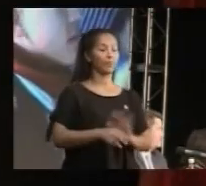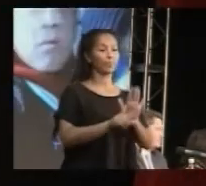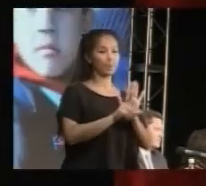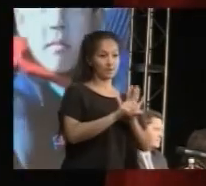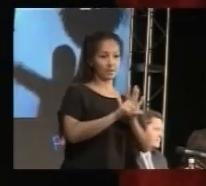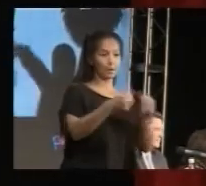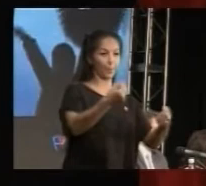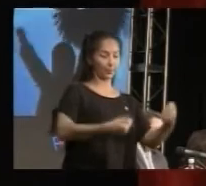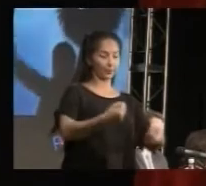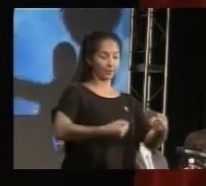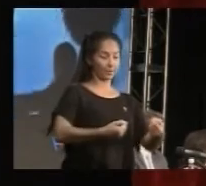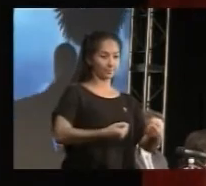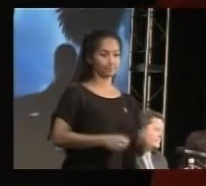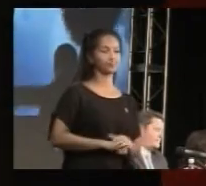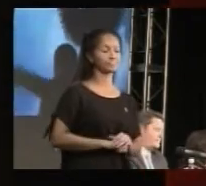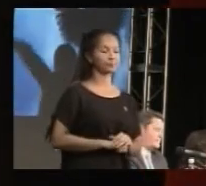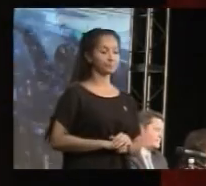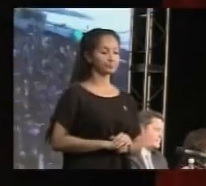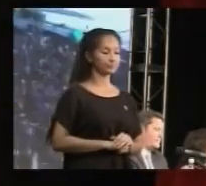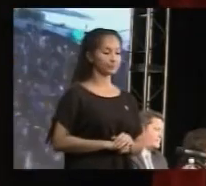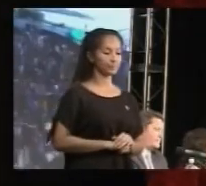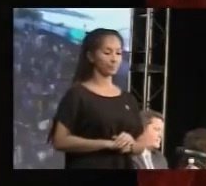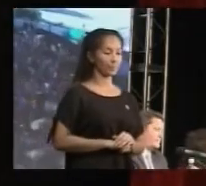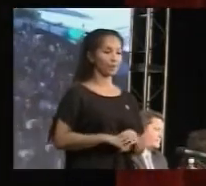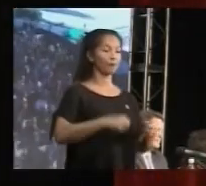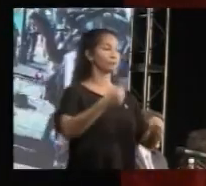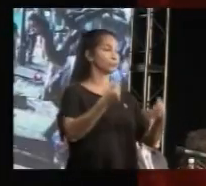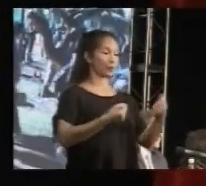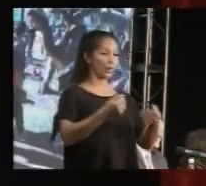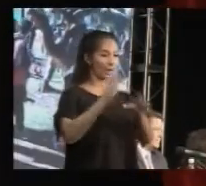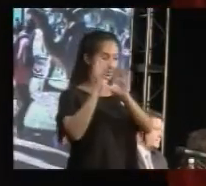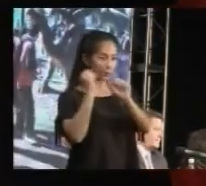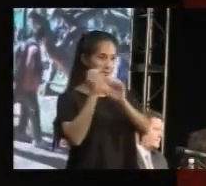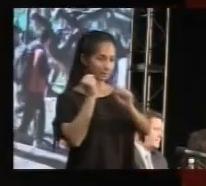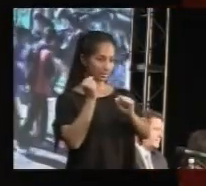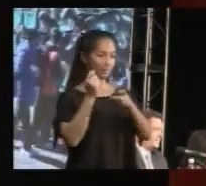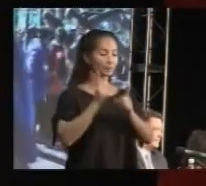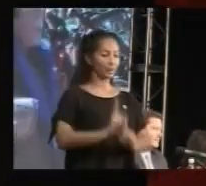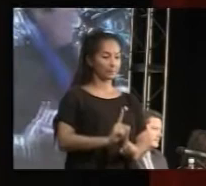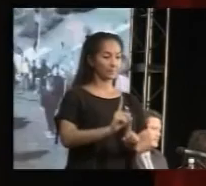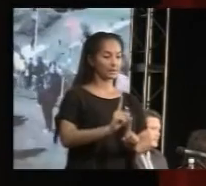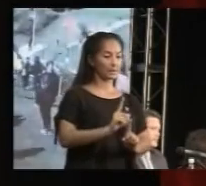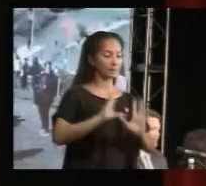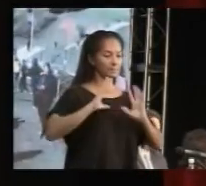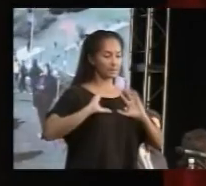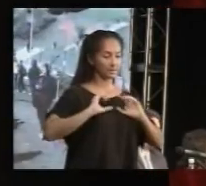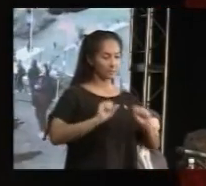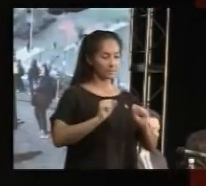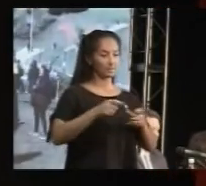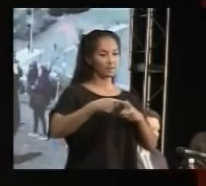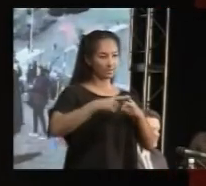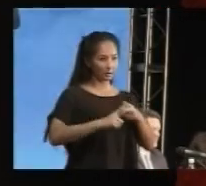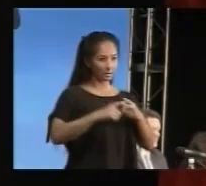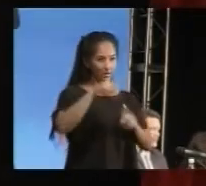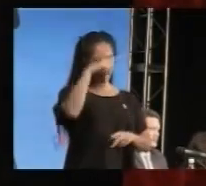de conducir, particularmente cuando se trata de choferes de transporte público. También desde la Secretaría Legal y Técnica